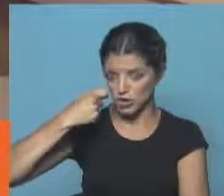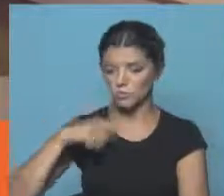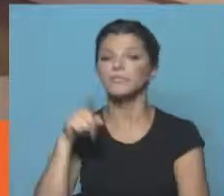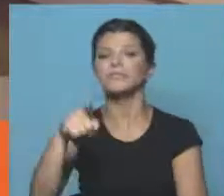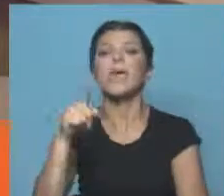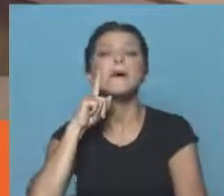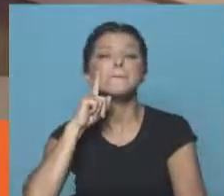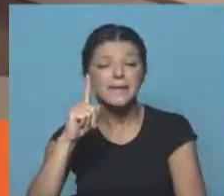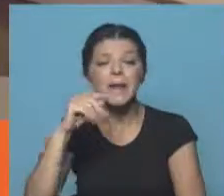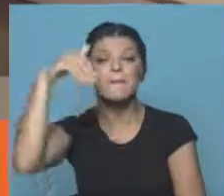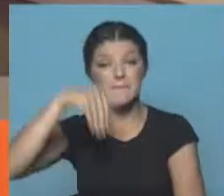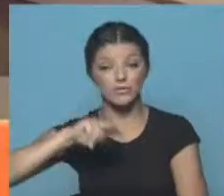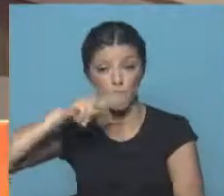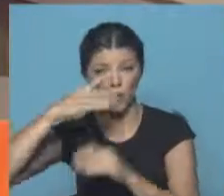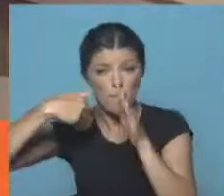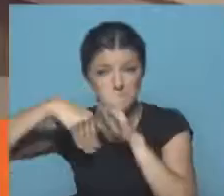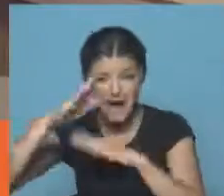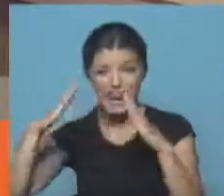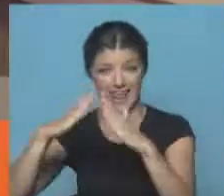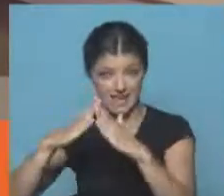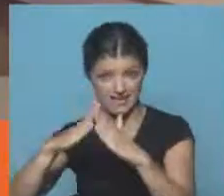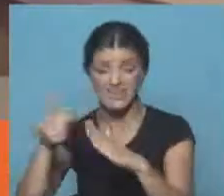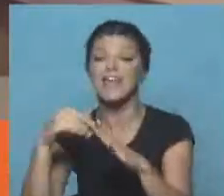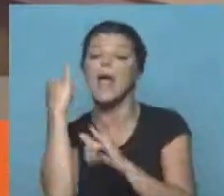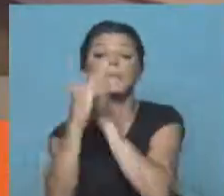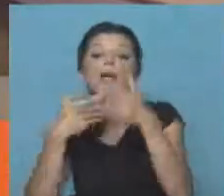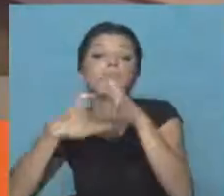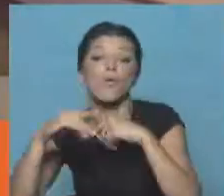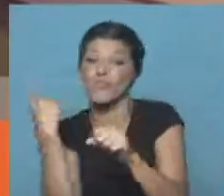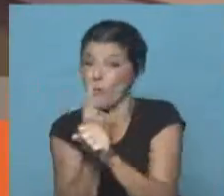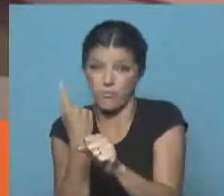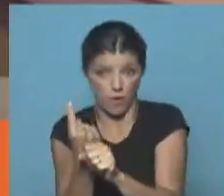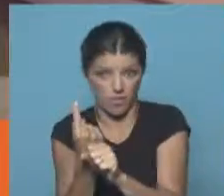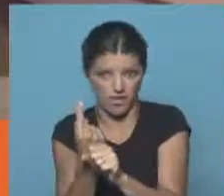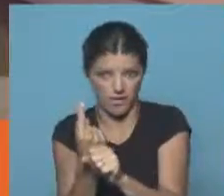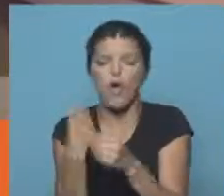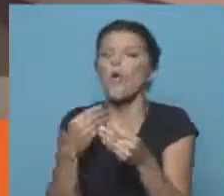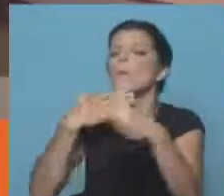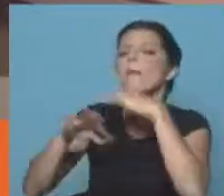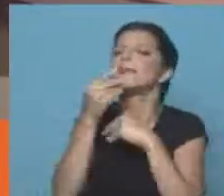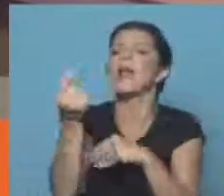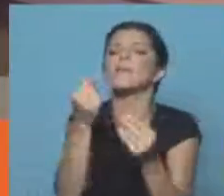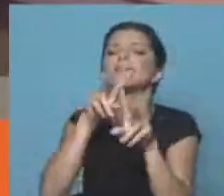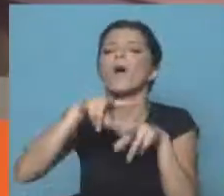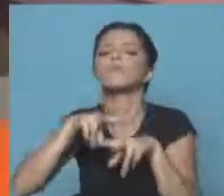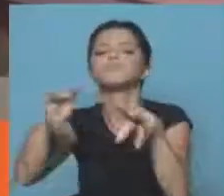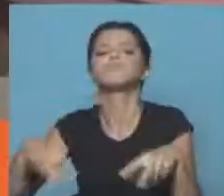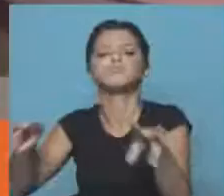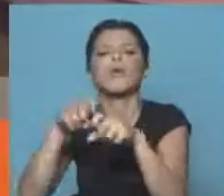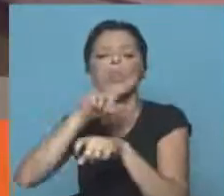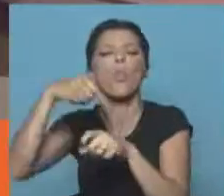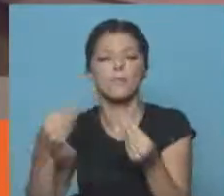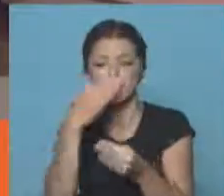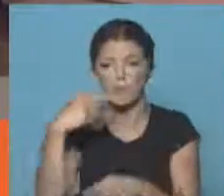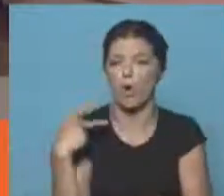de 1000 metros cuadrados. No pudo justificar cómo obtuvo los ingresos para comprar esa propiedad. Él declaró en una escritura